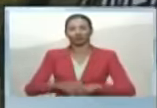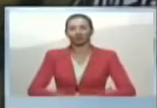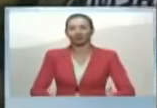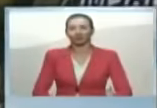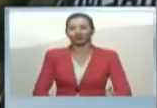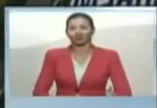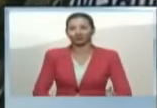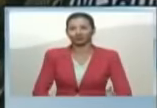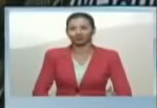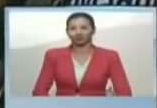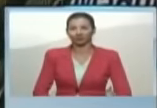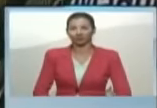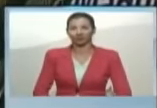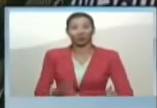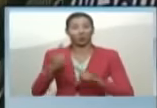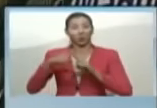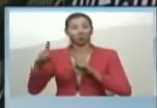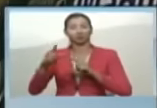Está viéndonos en otro canal.